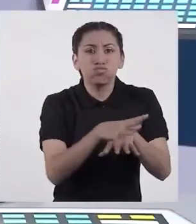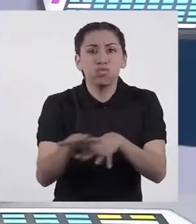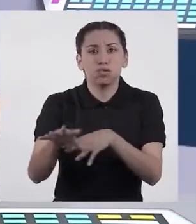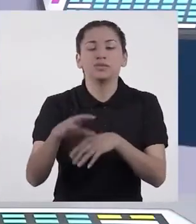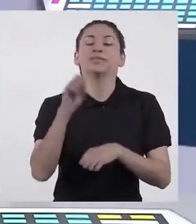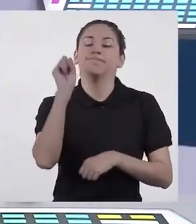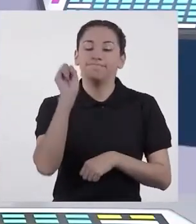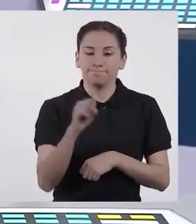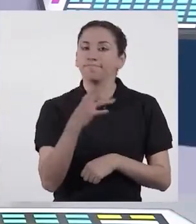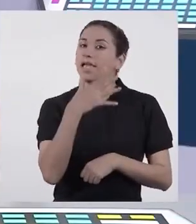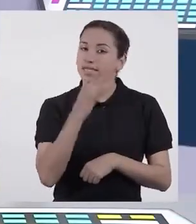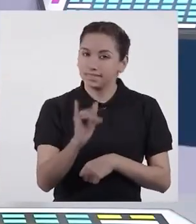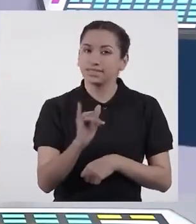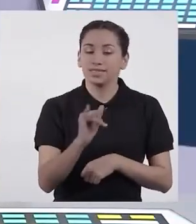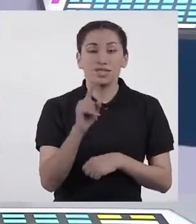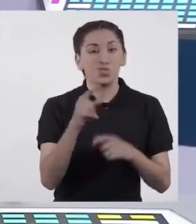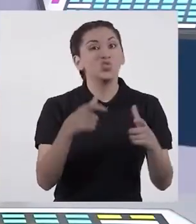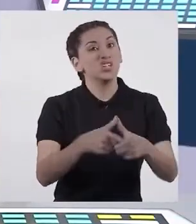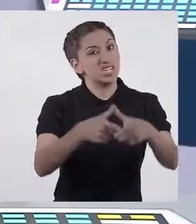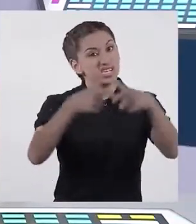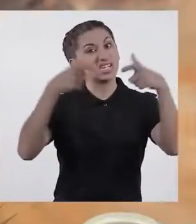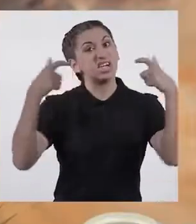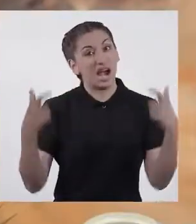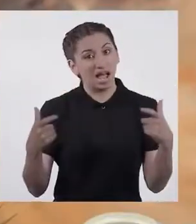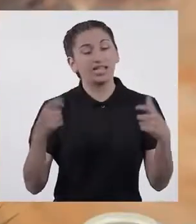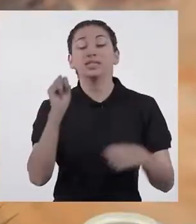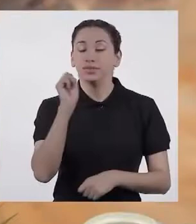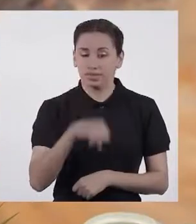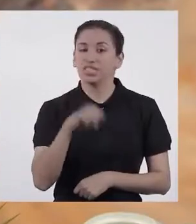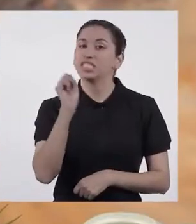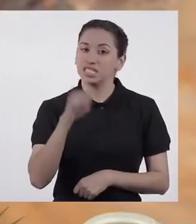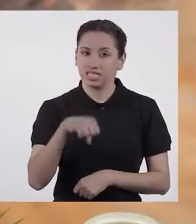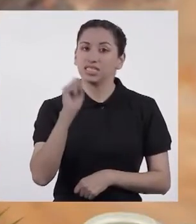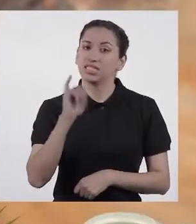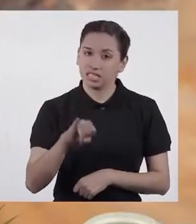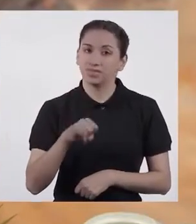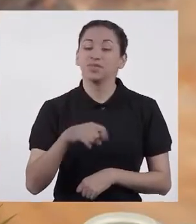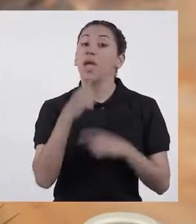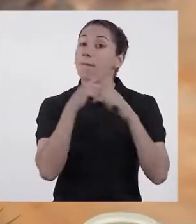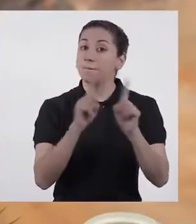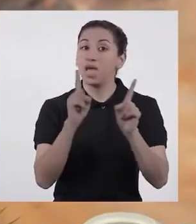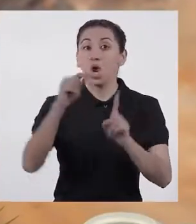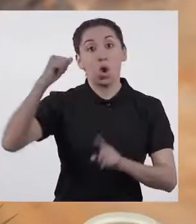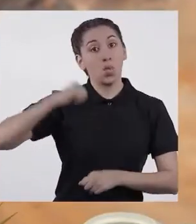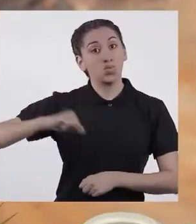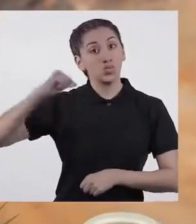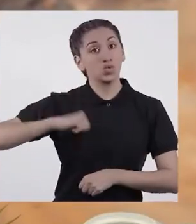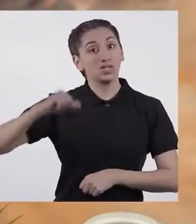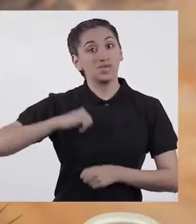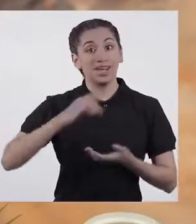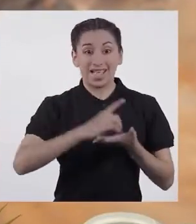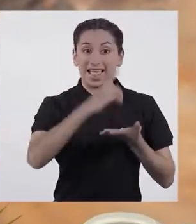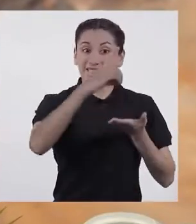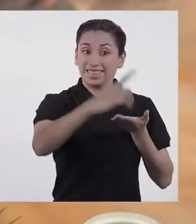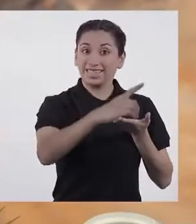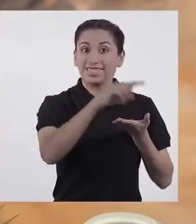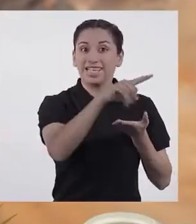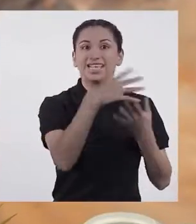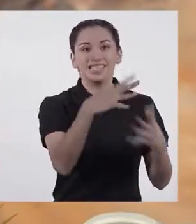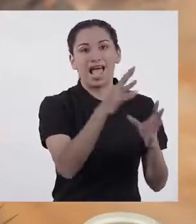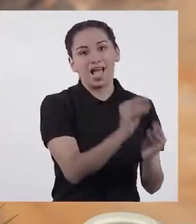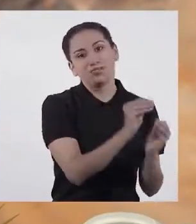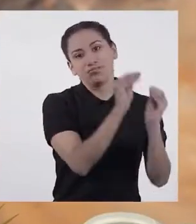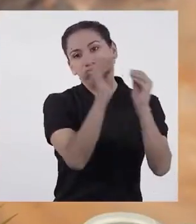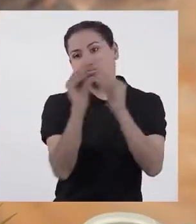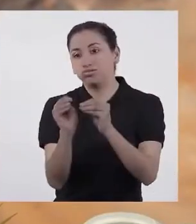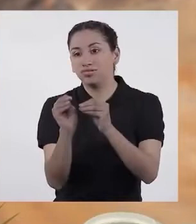es. Fue bastante grave. Sí, pero la municipalidad distrital